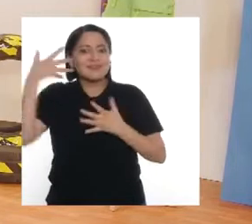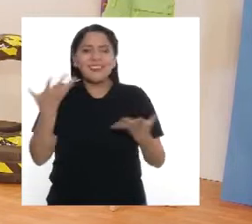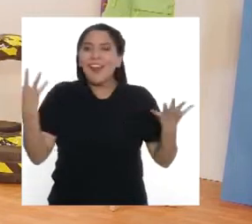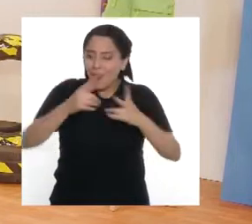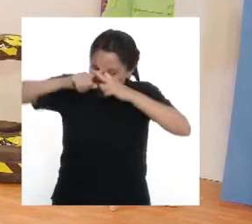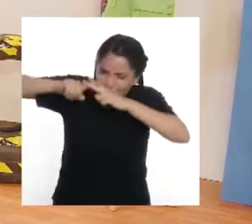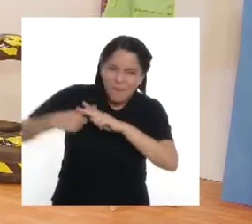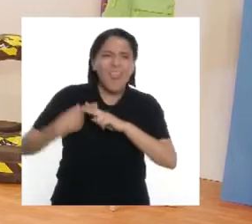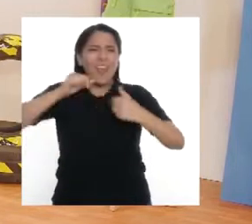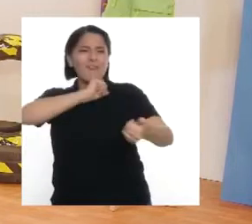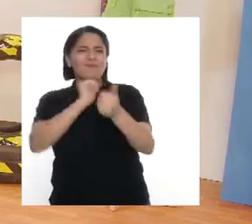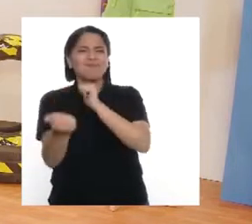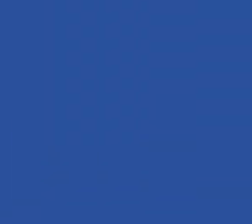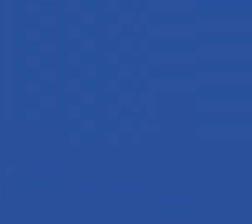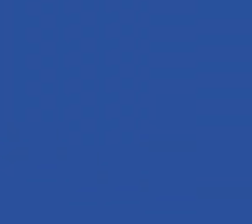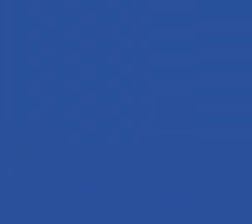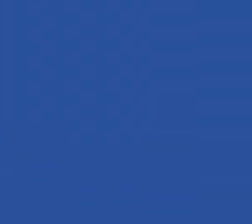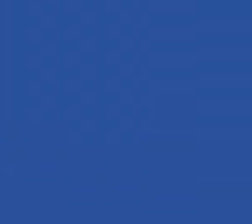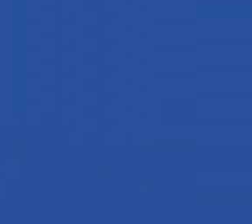Entonces, que comience el duelo.